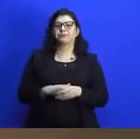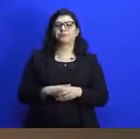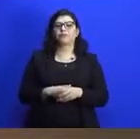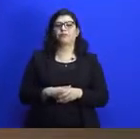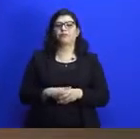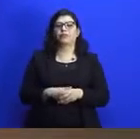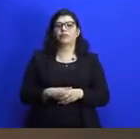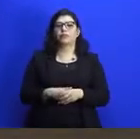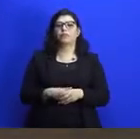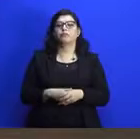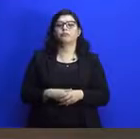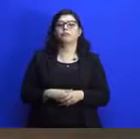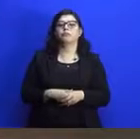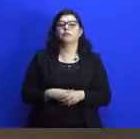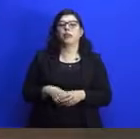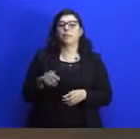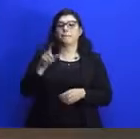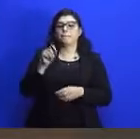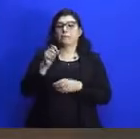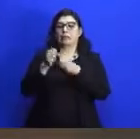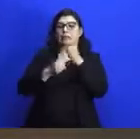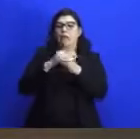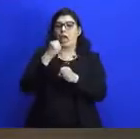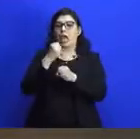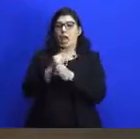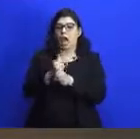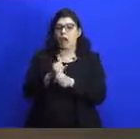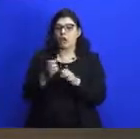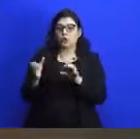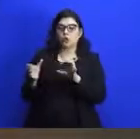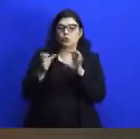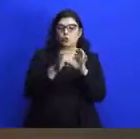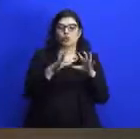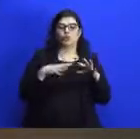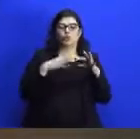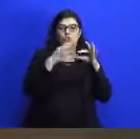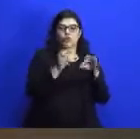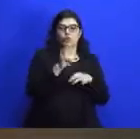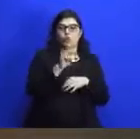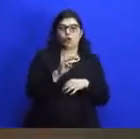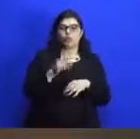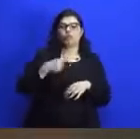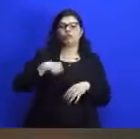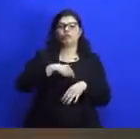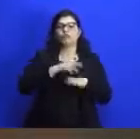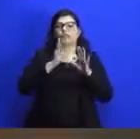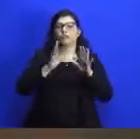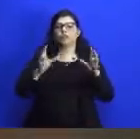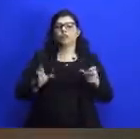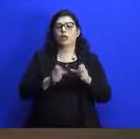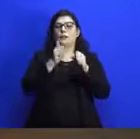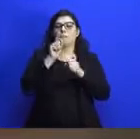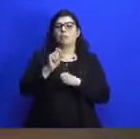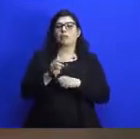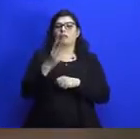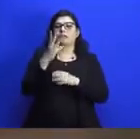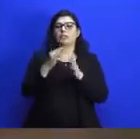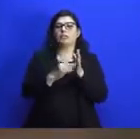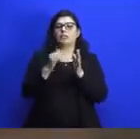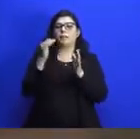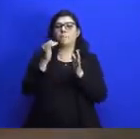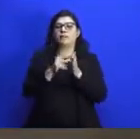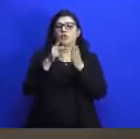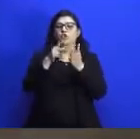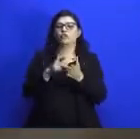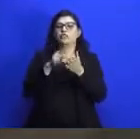de 2 décadas de alianza con Fundación Walmart, logramos el rescate y la redistribución de más de 23 millones de